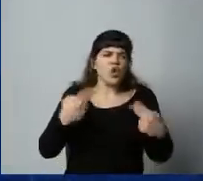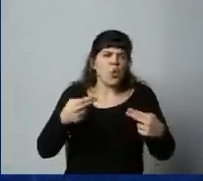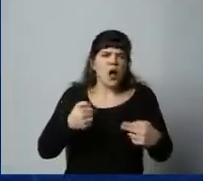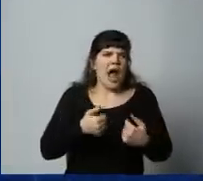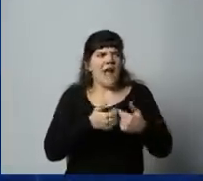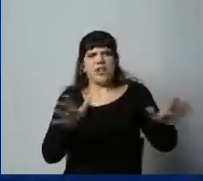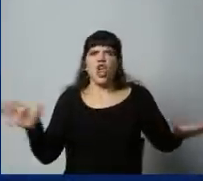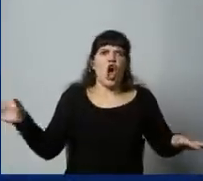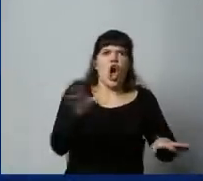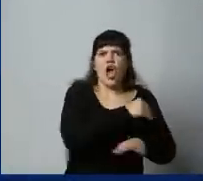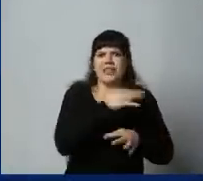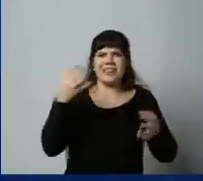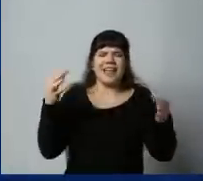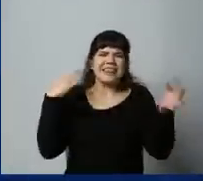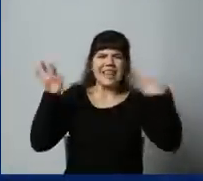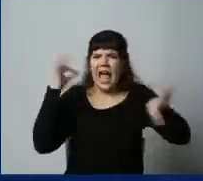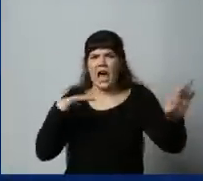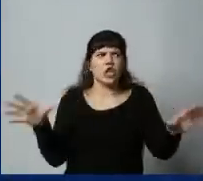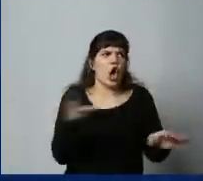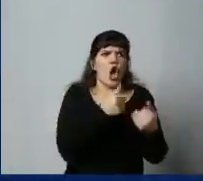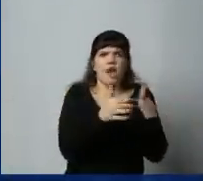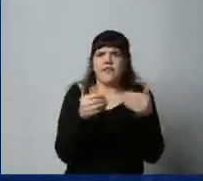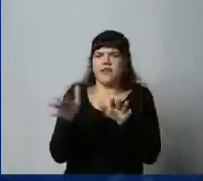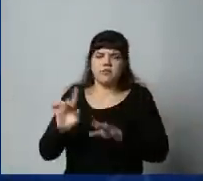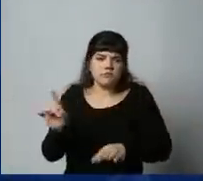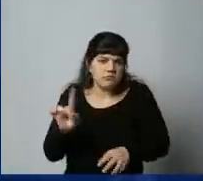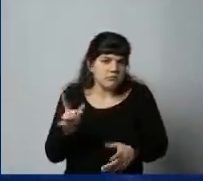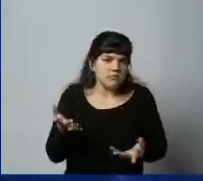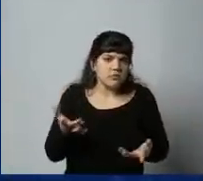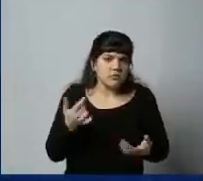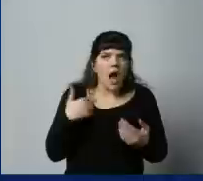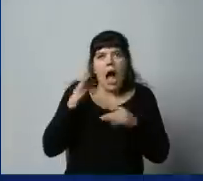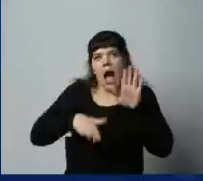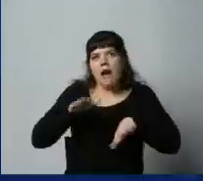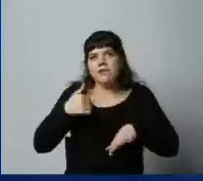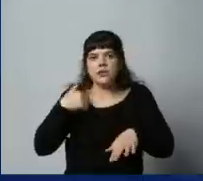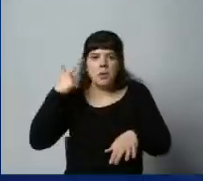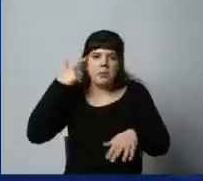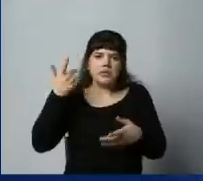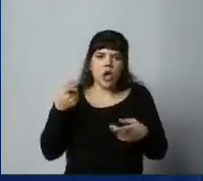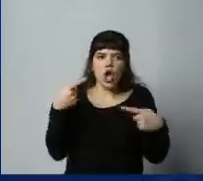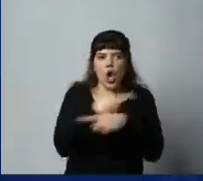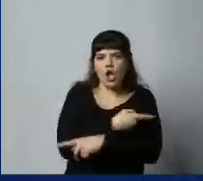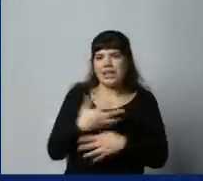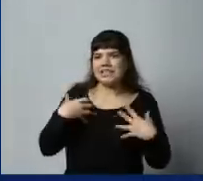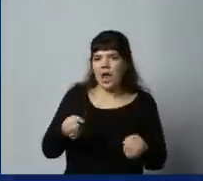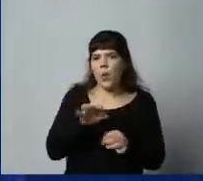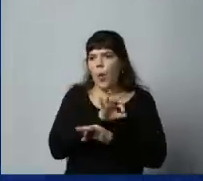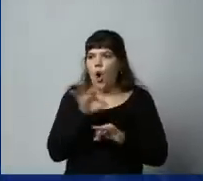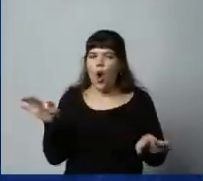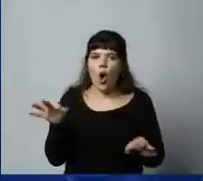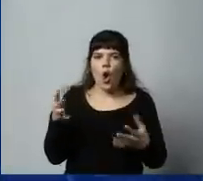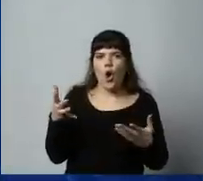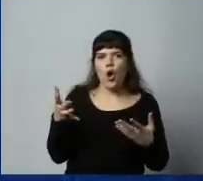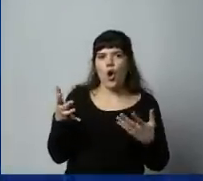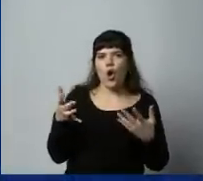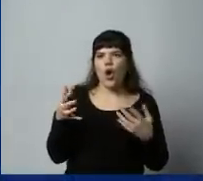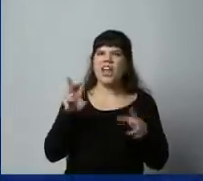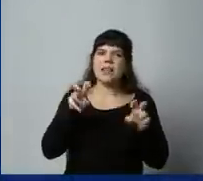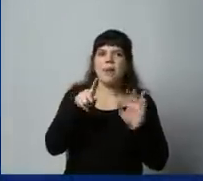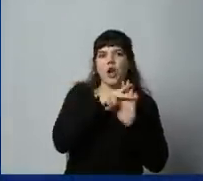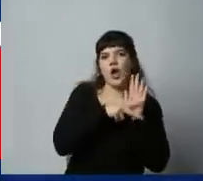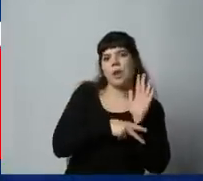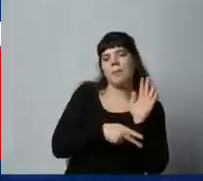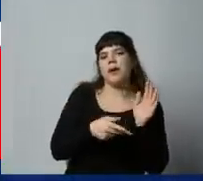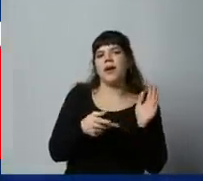todos los teatros a lo loco porque a veces se piensa de que estamos planteando algo que va contra la salud o que estamos atentando contra las las normas que está